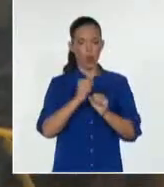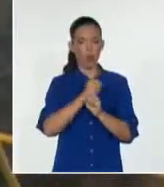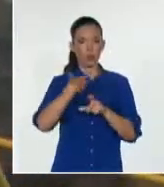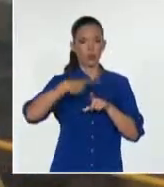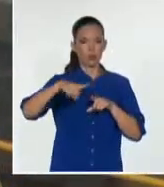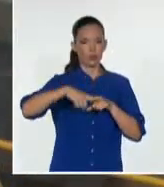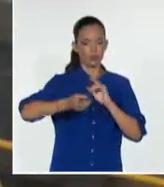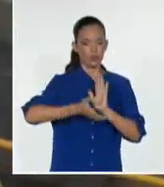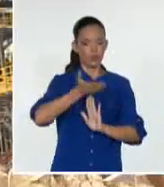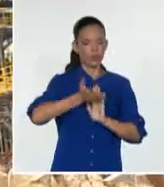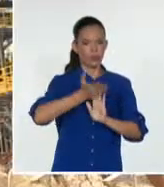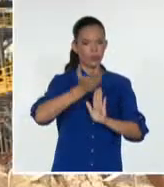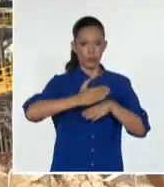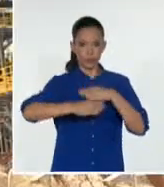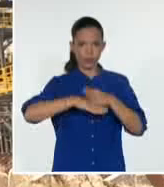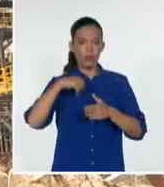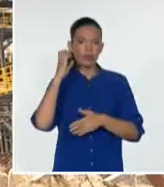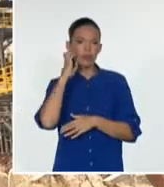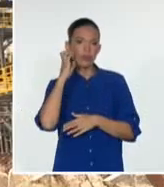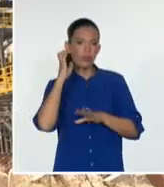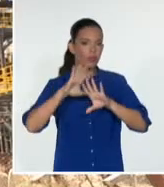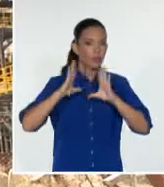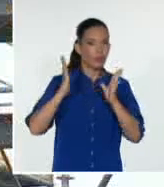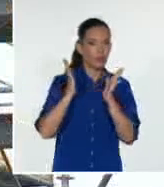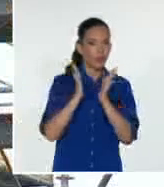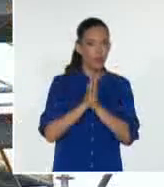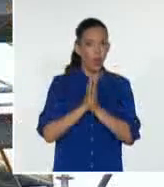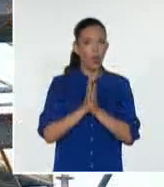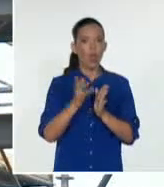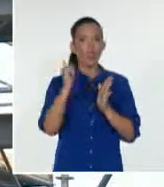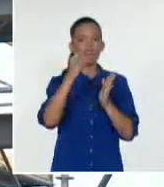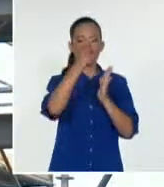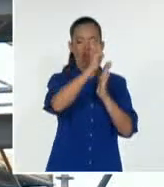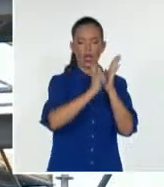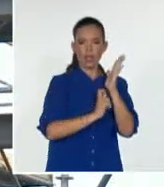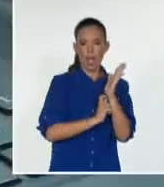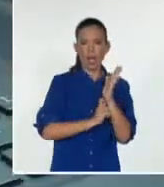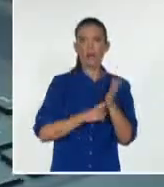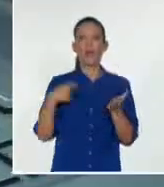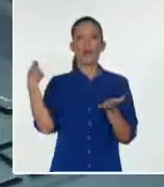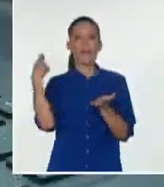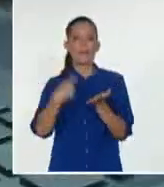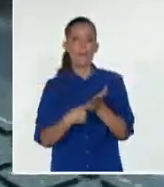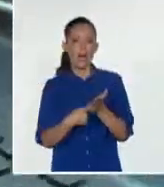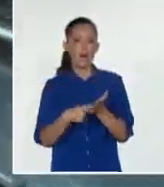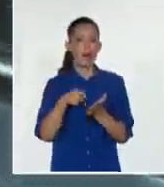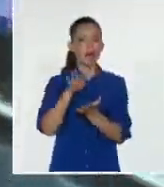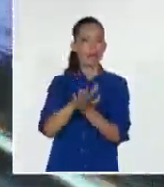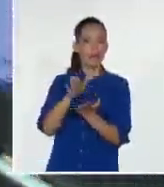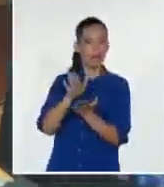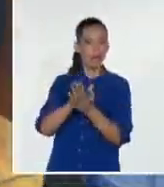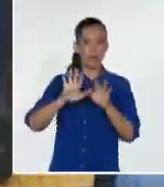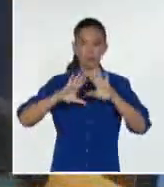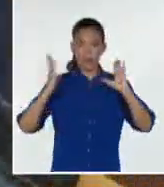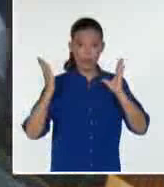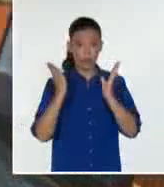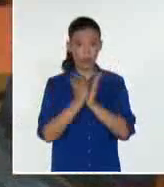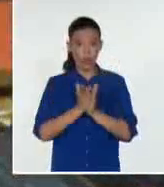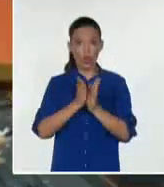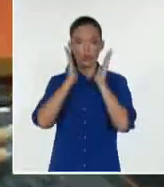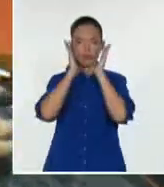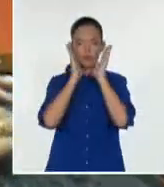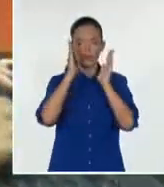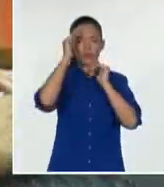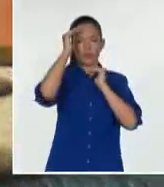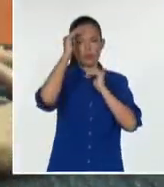A partir de los inventarios las cuentas por cobrar y pagar y la contratación son asuntos que están en la mirada atenta de los auditores